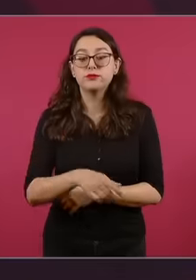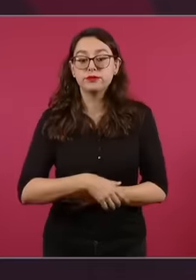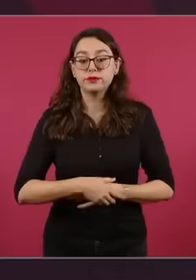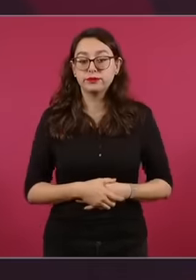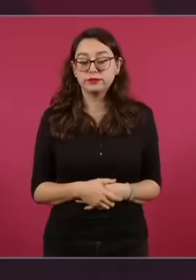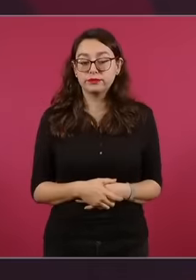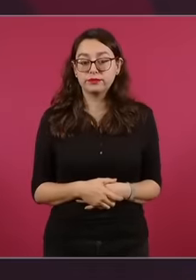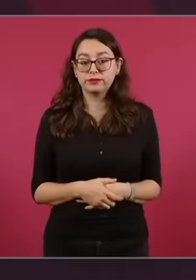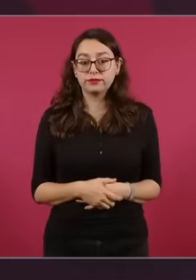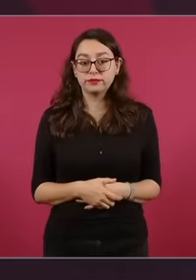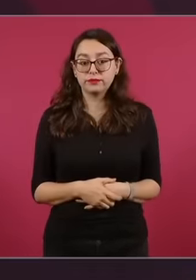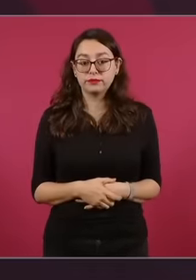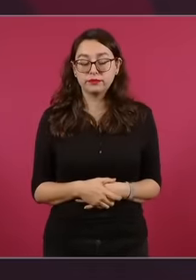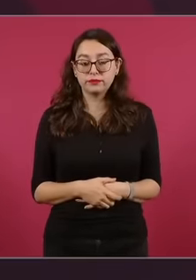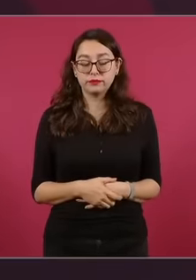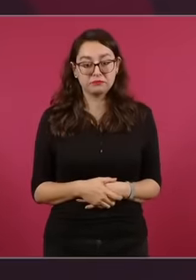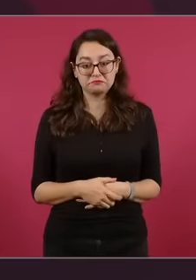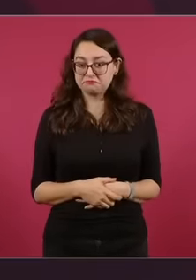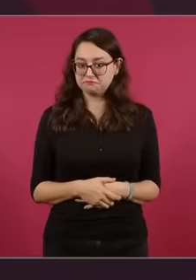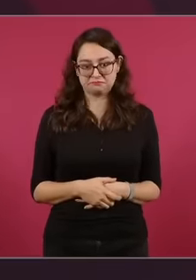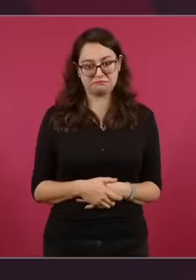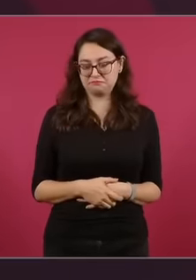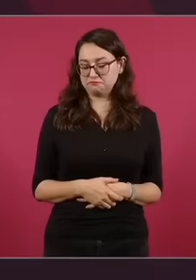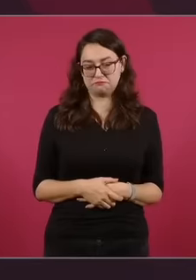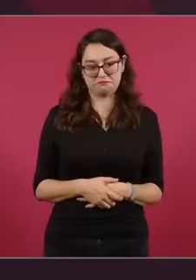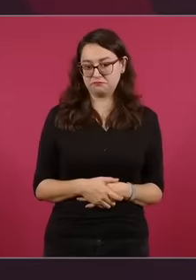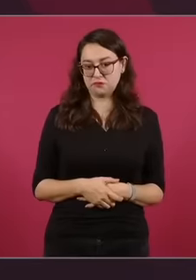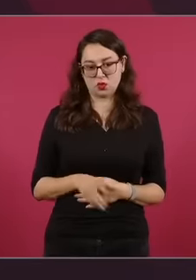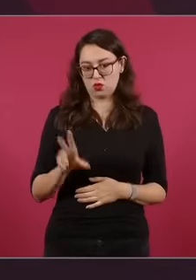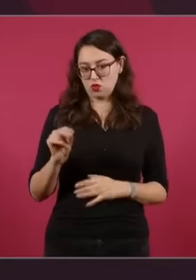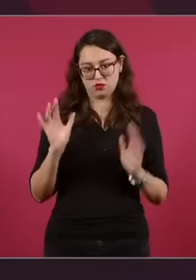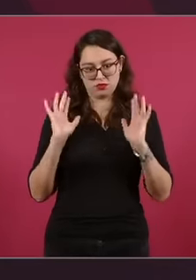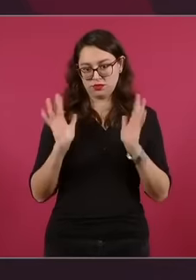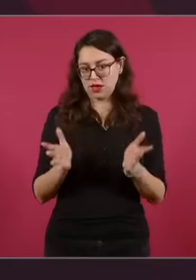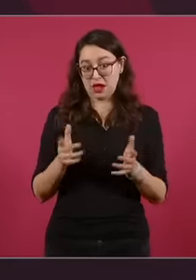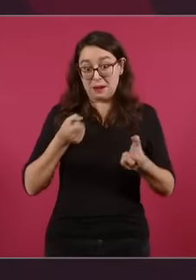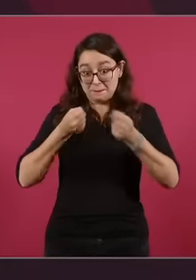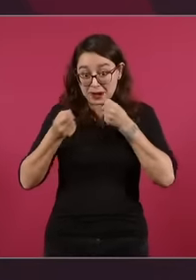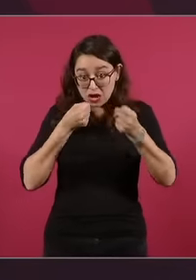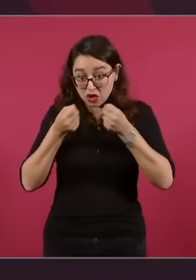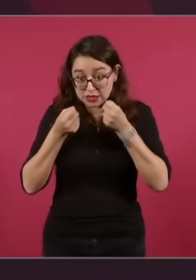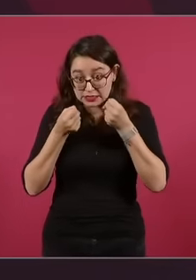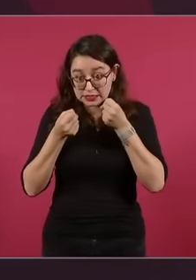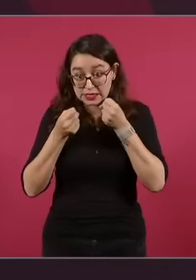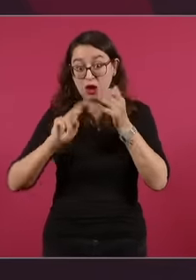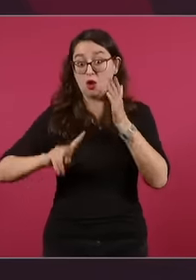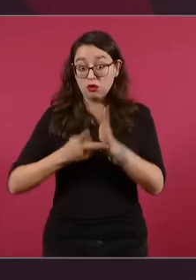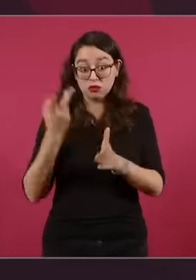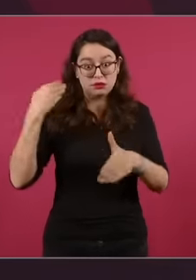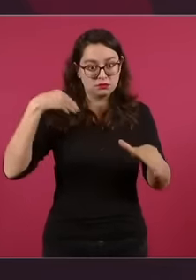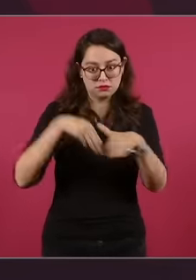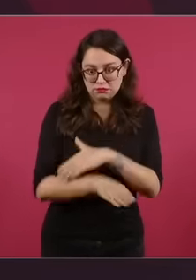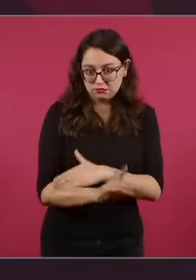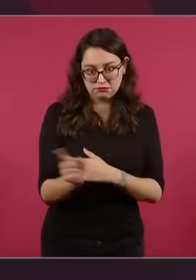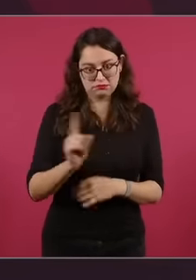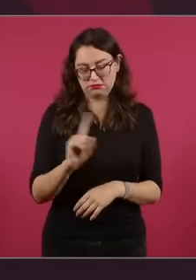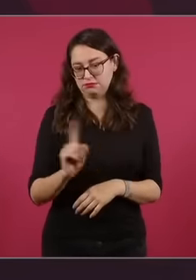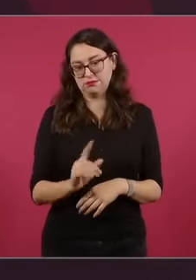No, pues ya no va a haber reunión de seguridad. Ya no hay. Con los medios ya pasó.